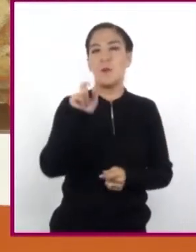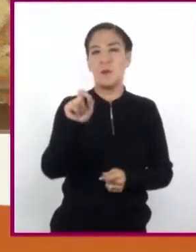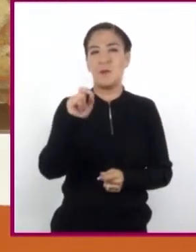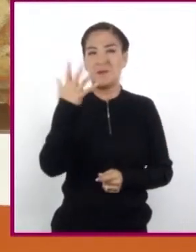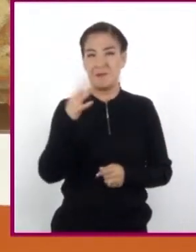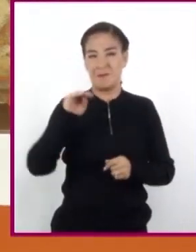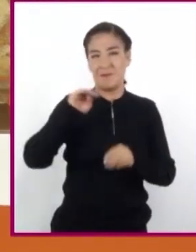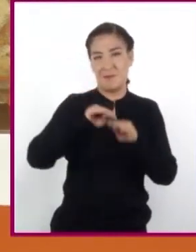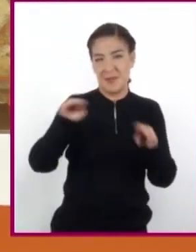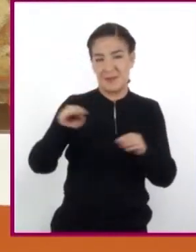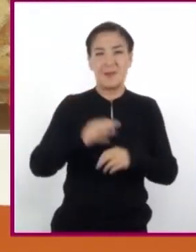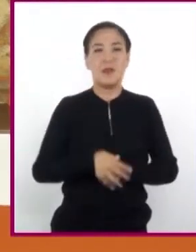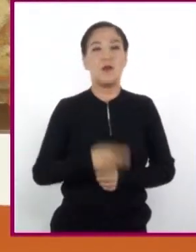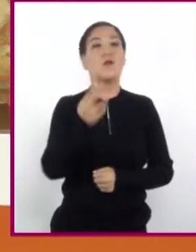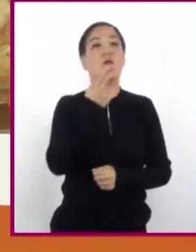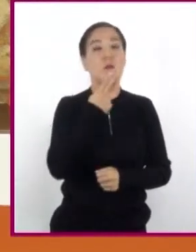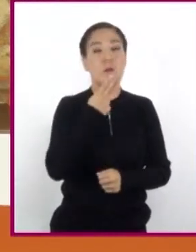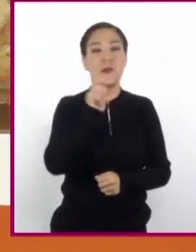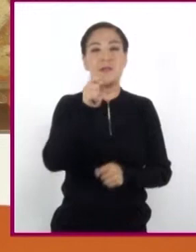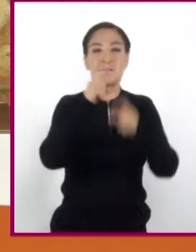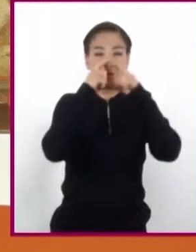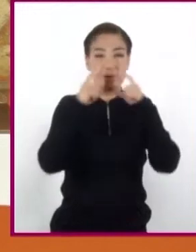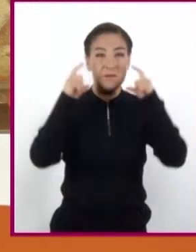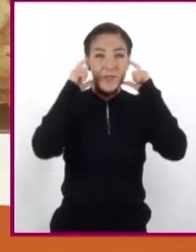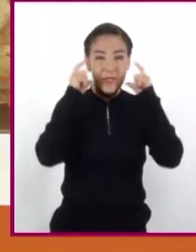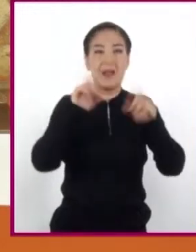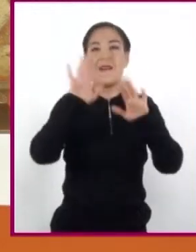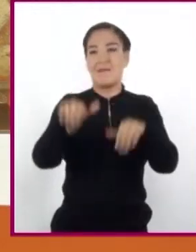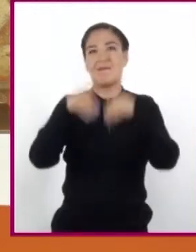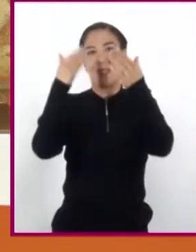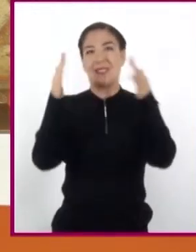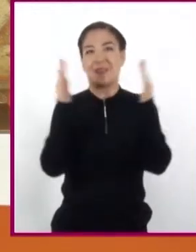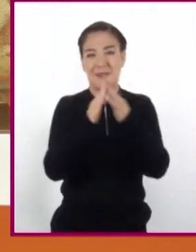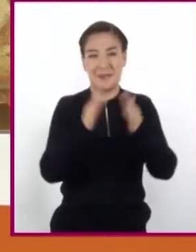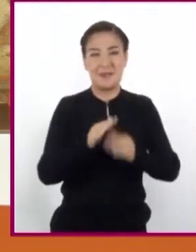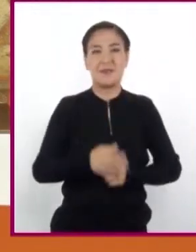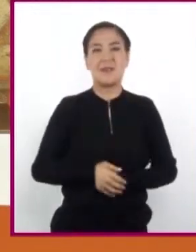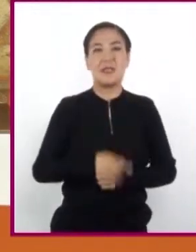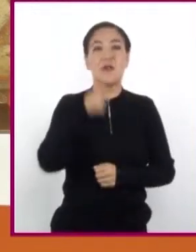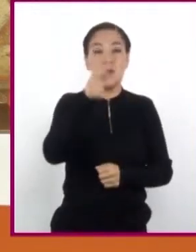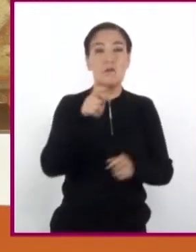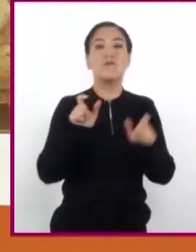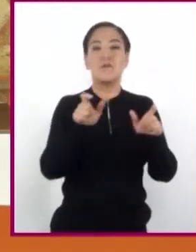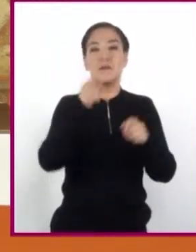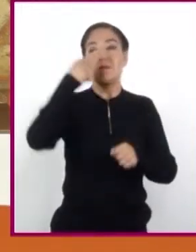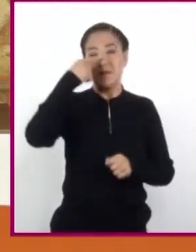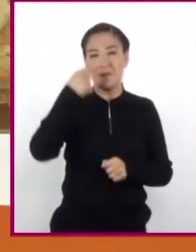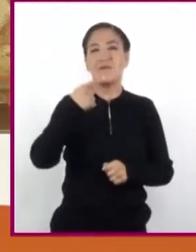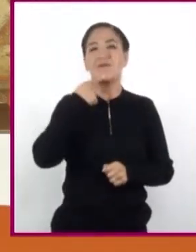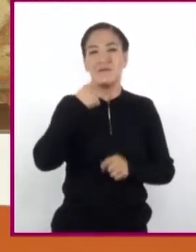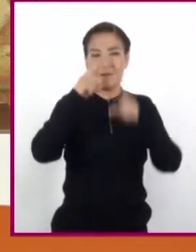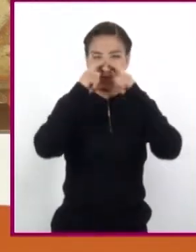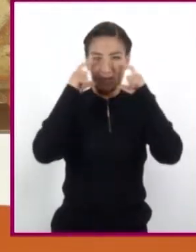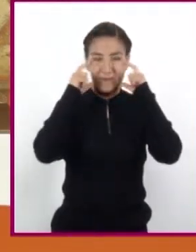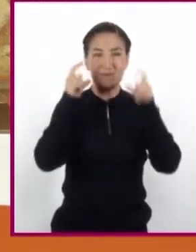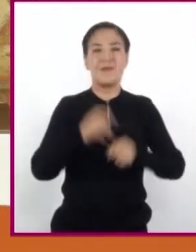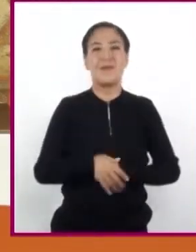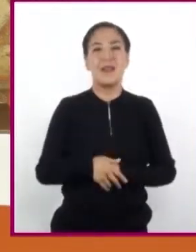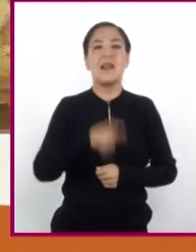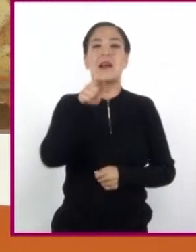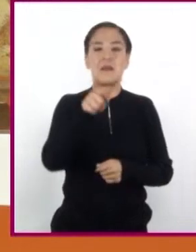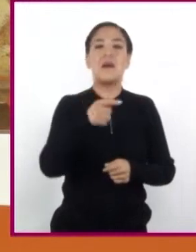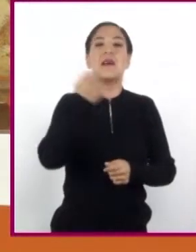1.5 metros. Utilizar el cubrebocas correctamente al salir de casa, o sea, protegiendo nariz y boca, y realizar